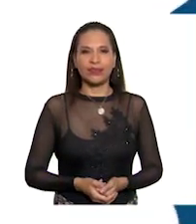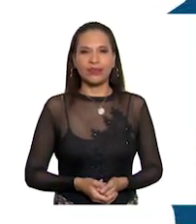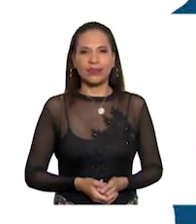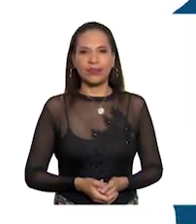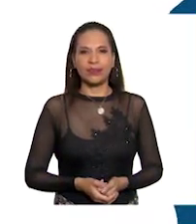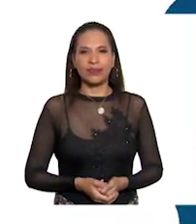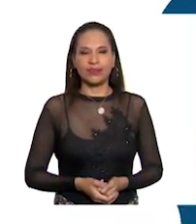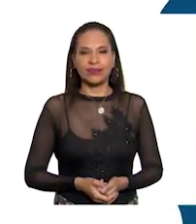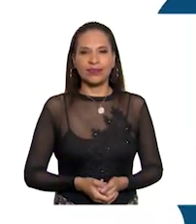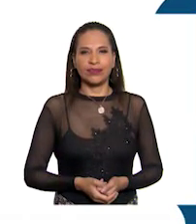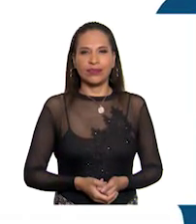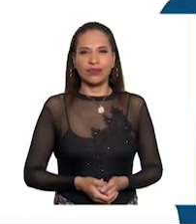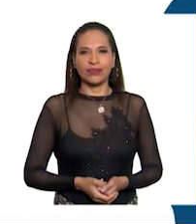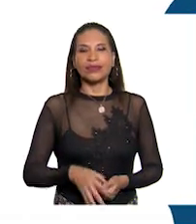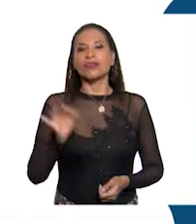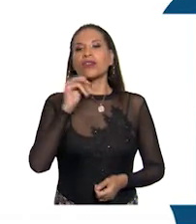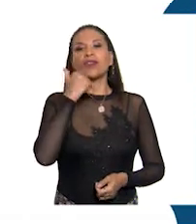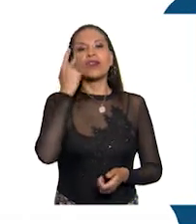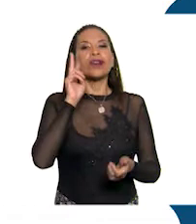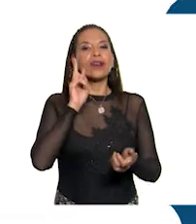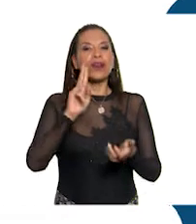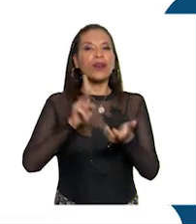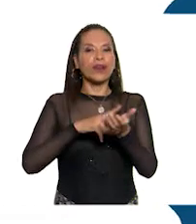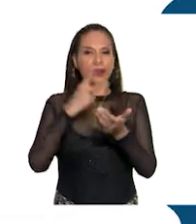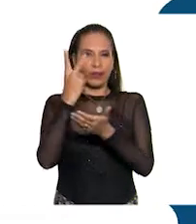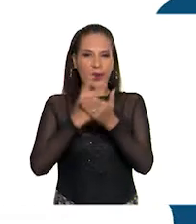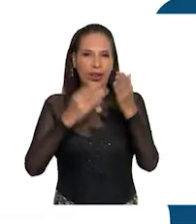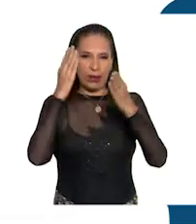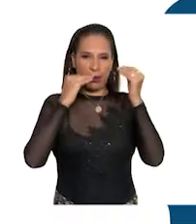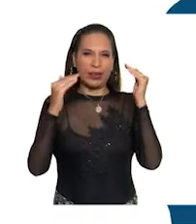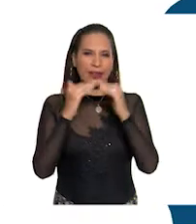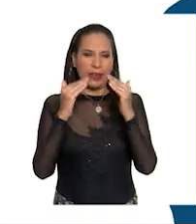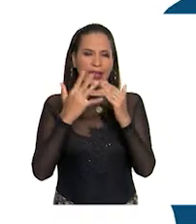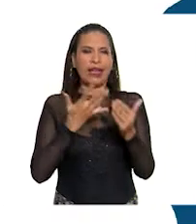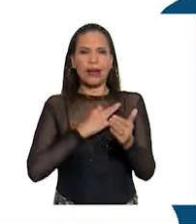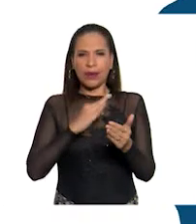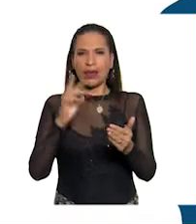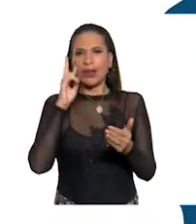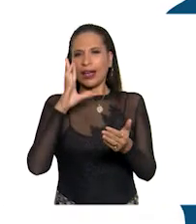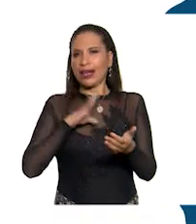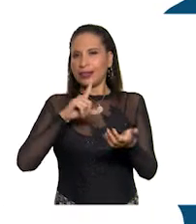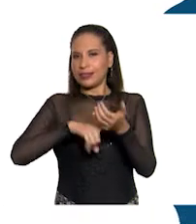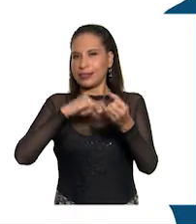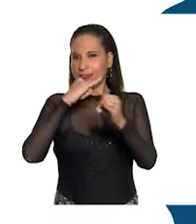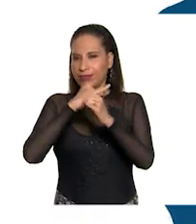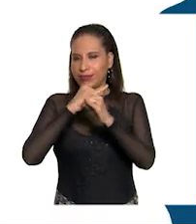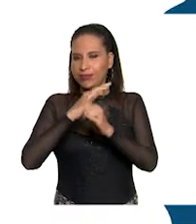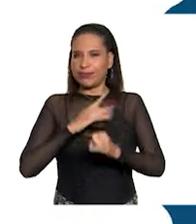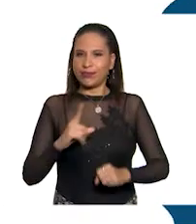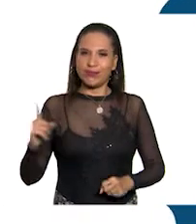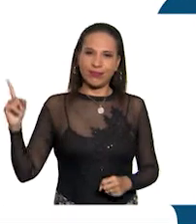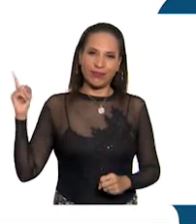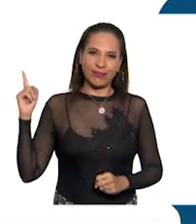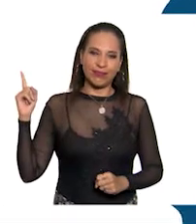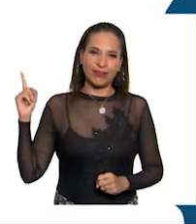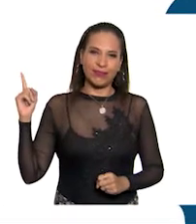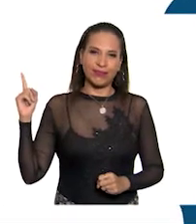conaliteg.sep.gov.mx. Si quieres volver a ver los programas de Aprende en Casa, los puedes encontrar en la siguiente liga: